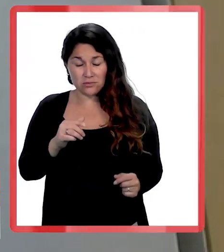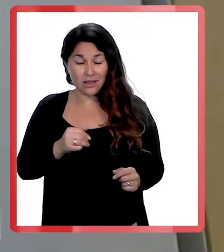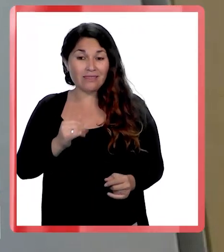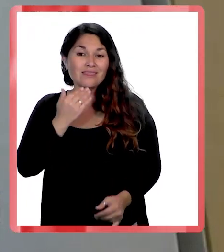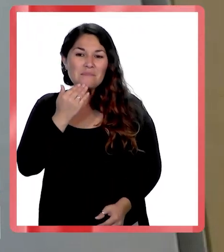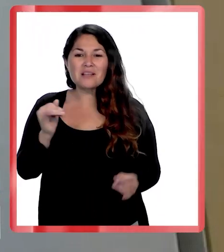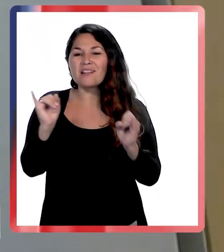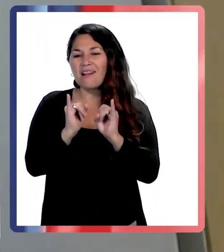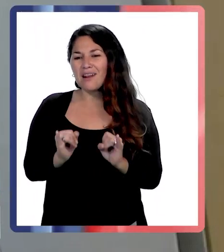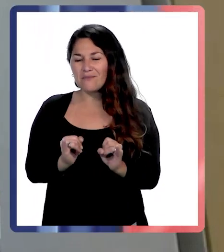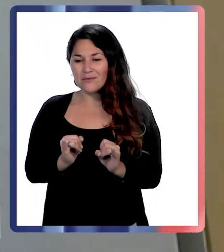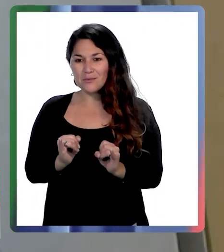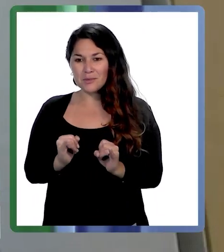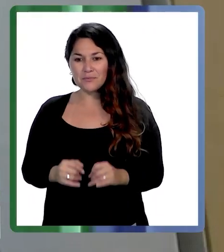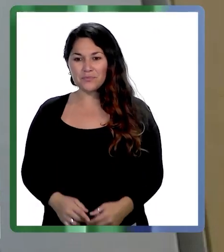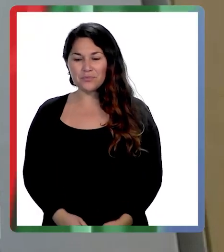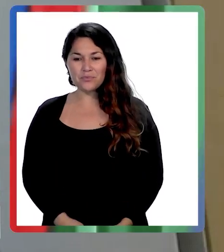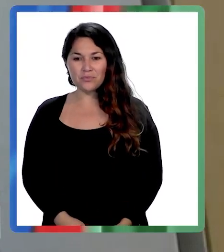evolucionado